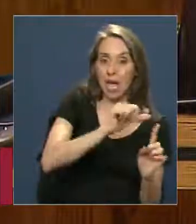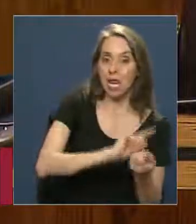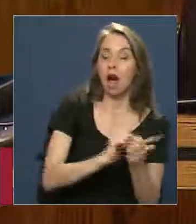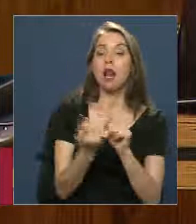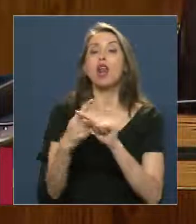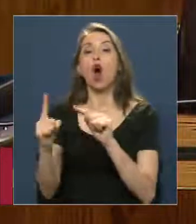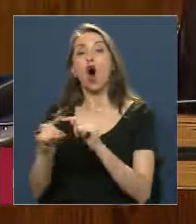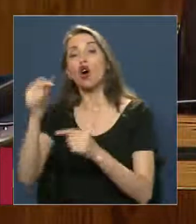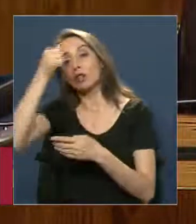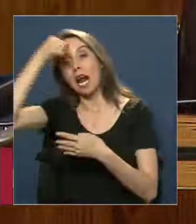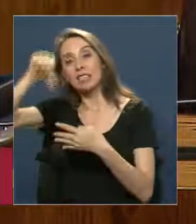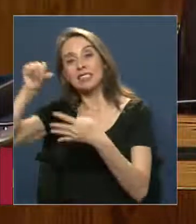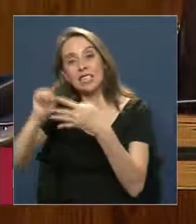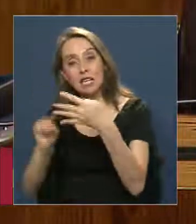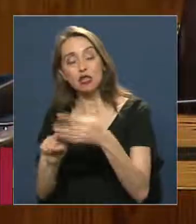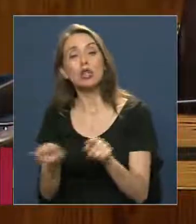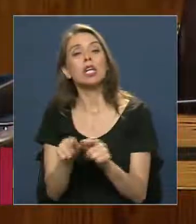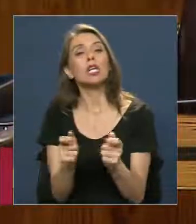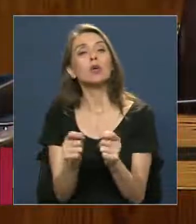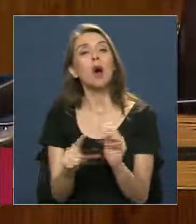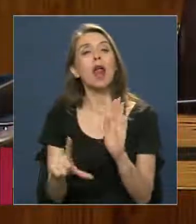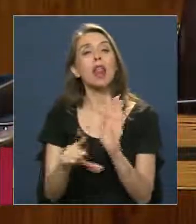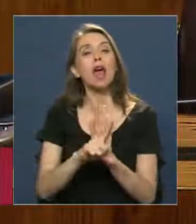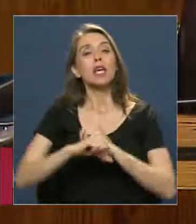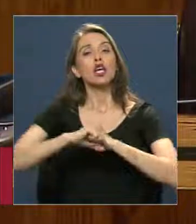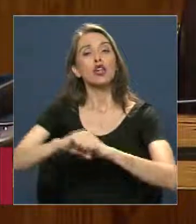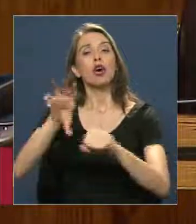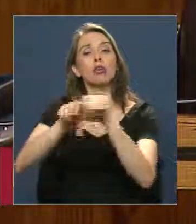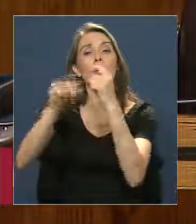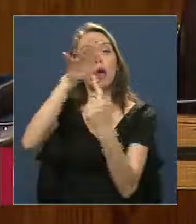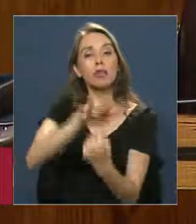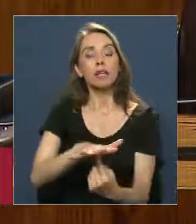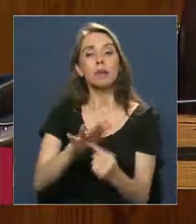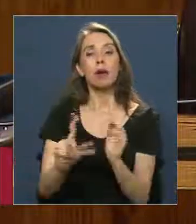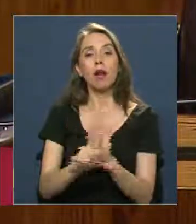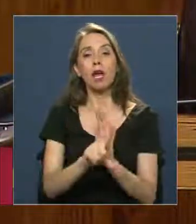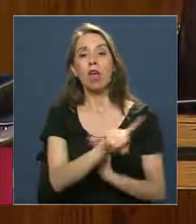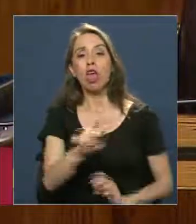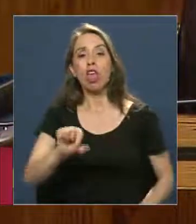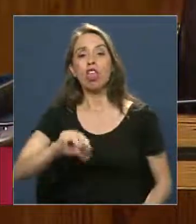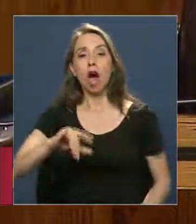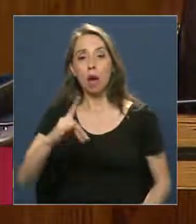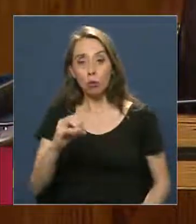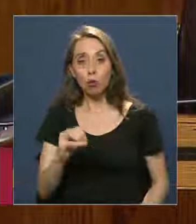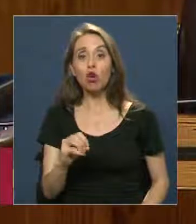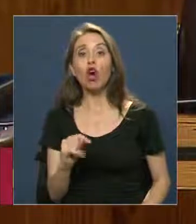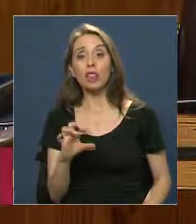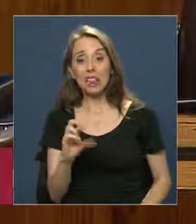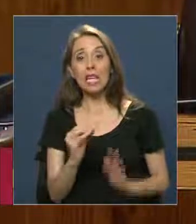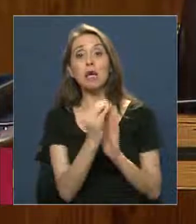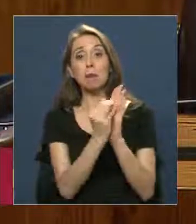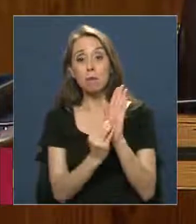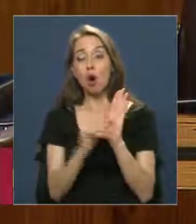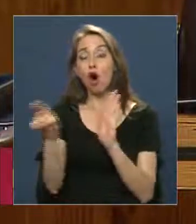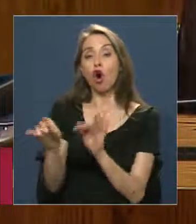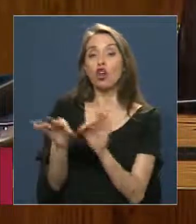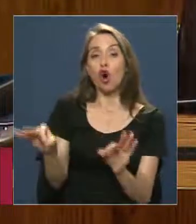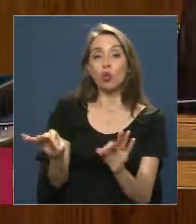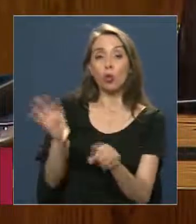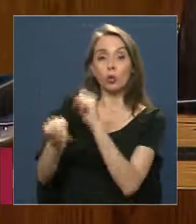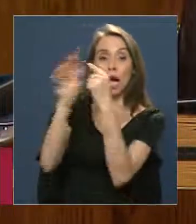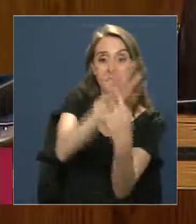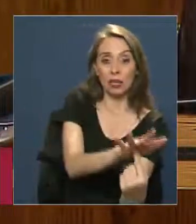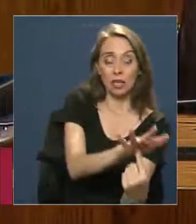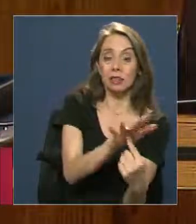ley antidiscriminación o la ley Zamudio, que efectivamente tipifica estas conductas de discriminación, pero no le da